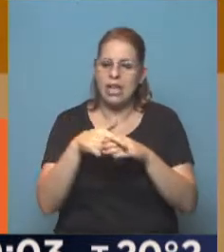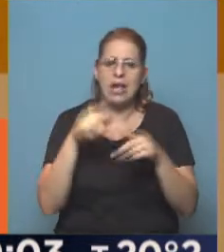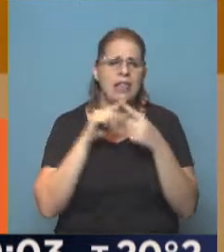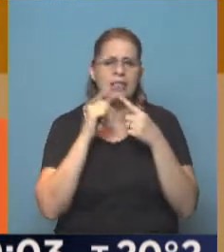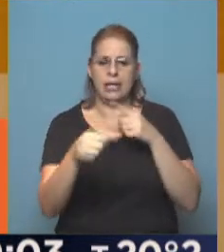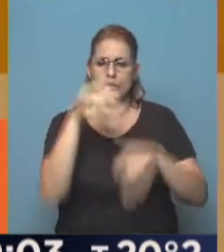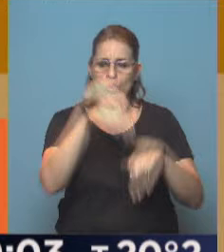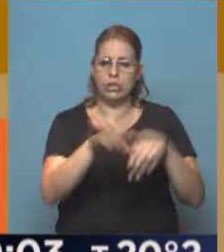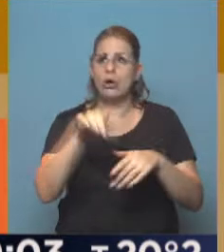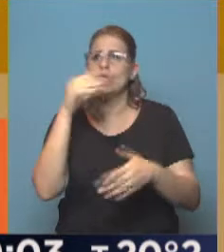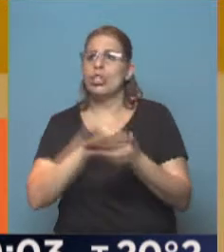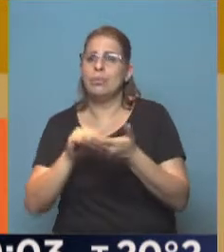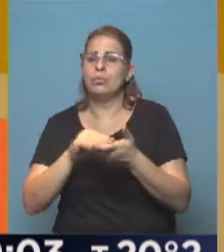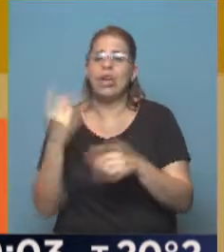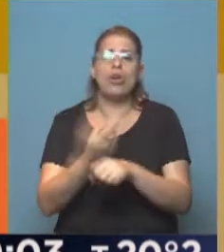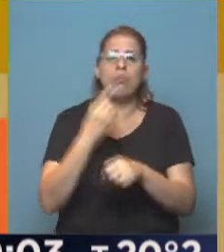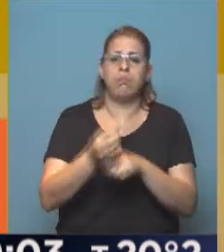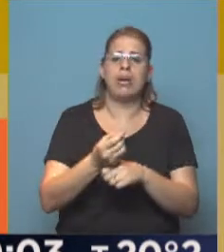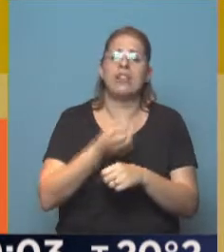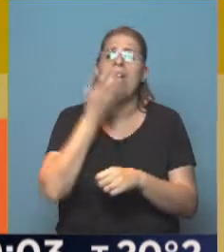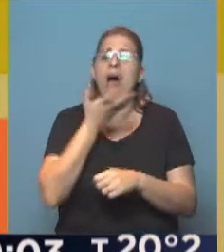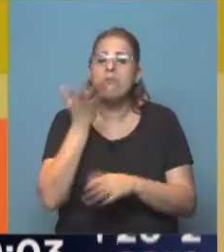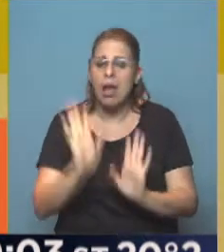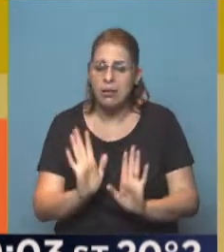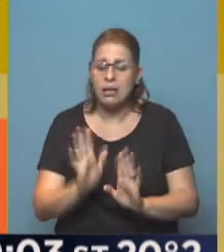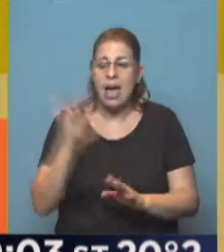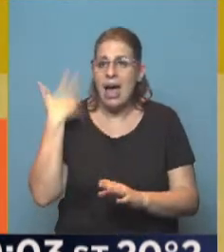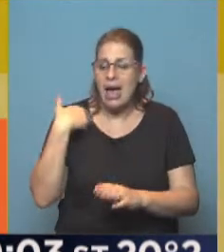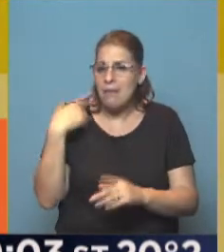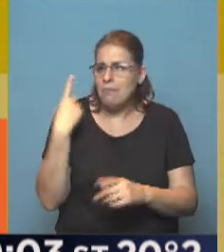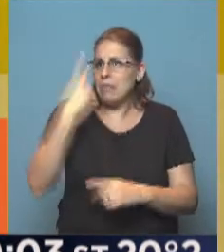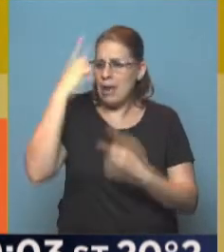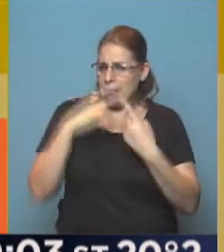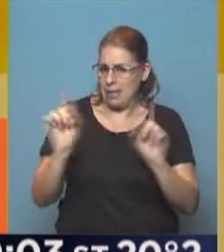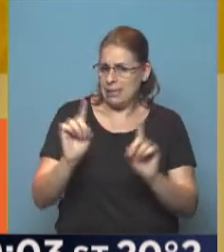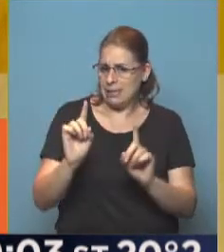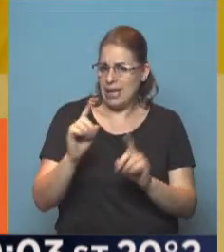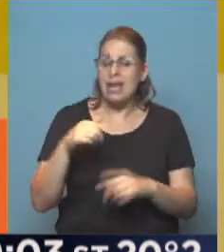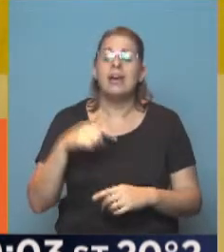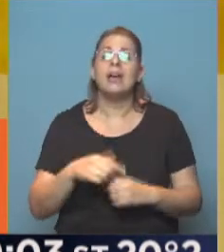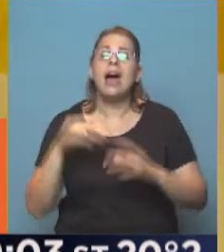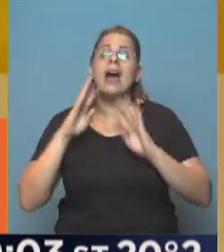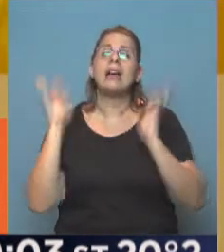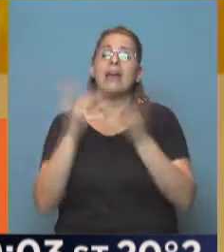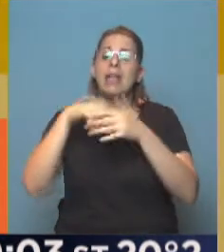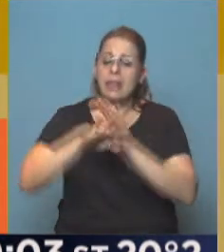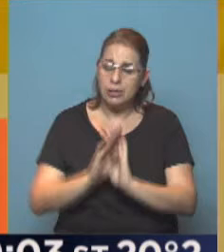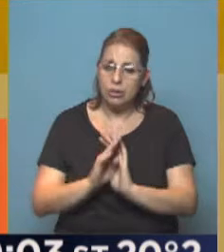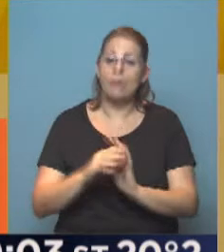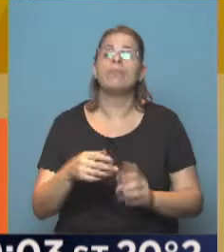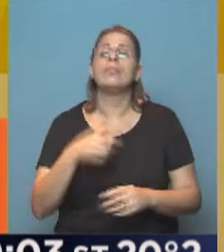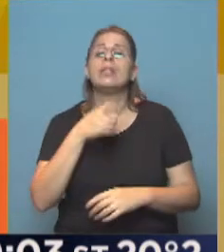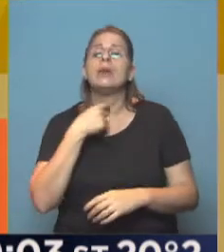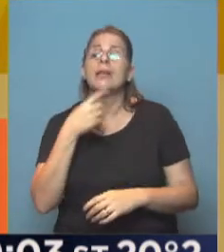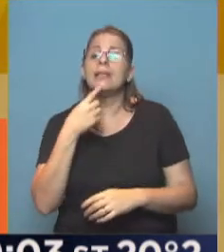expresar la mayoría de los diputados, cosa que no había pasado hasta ahora nunca, desde que yo recuerde en la Cámara de Diputados. De tal que eso fue quizás